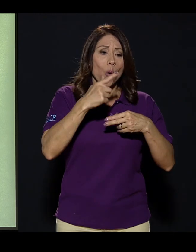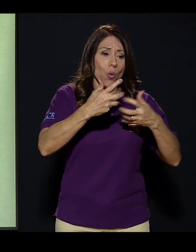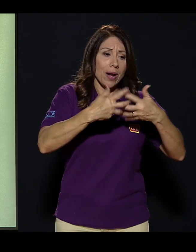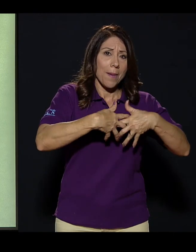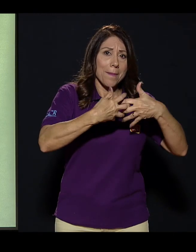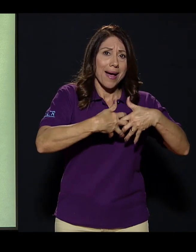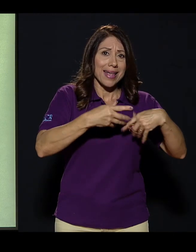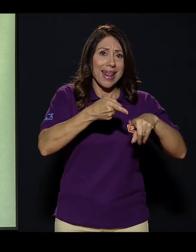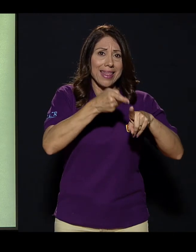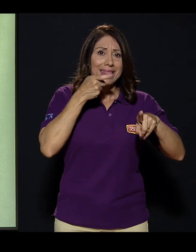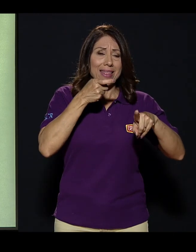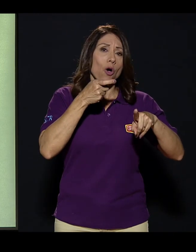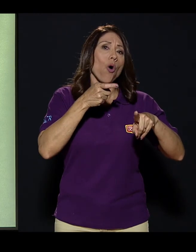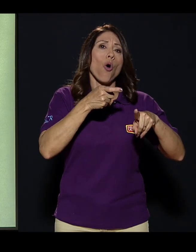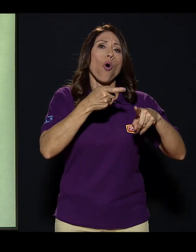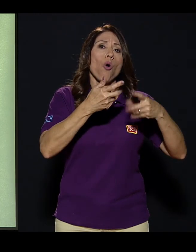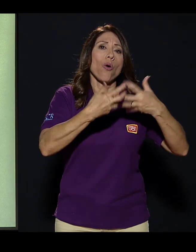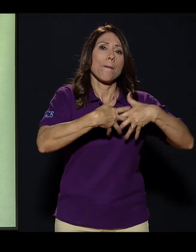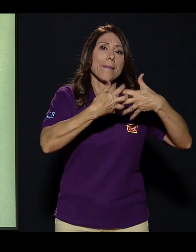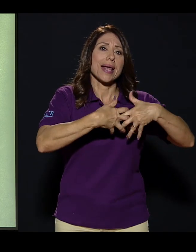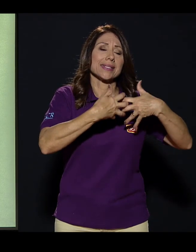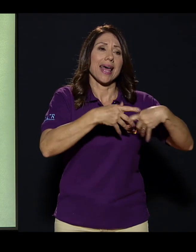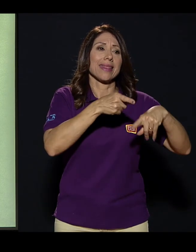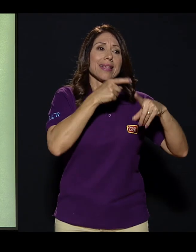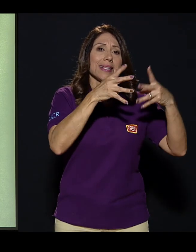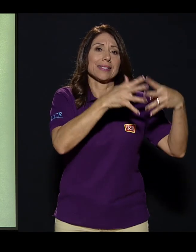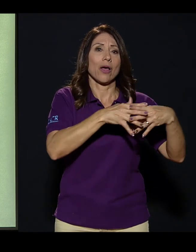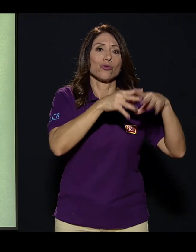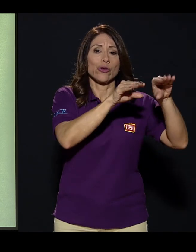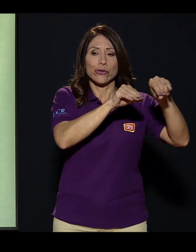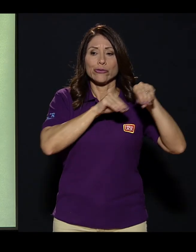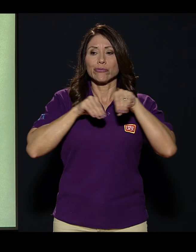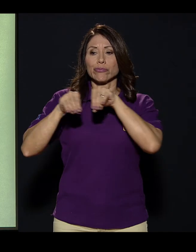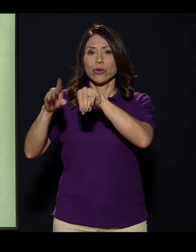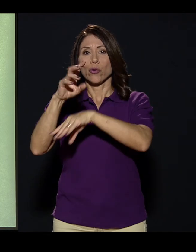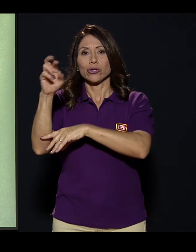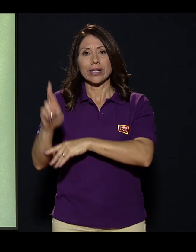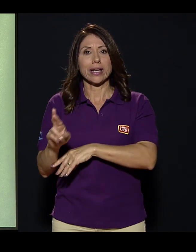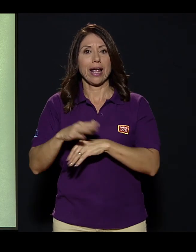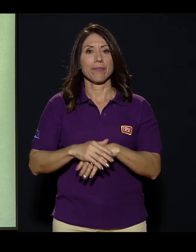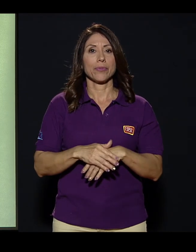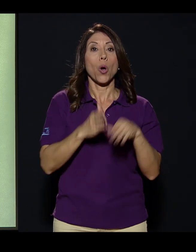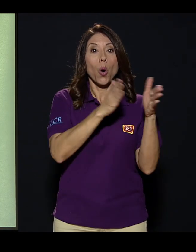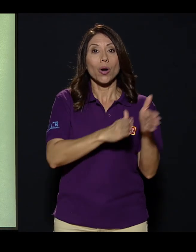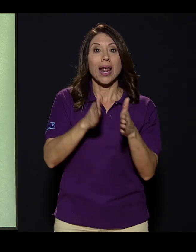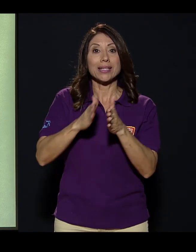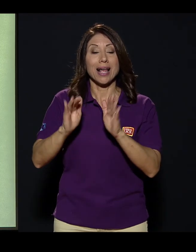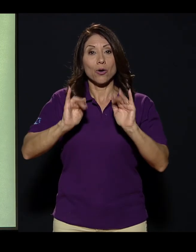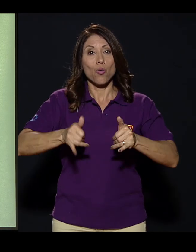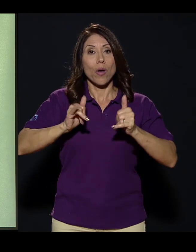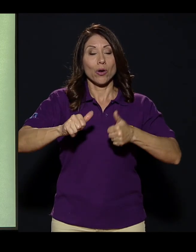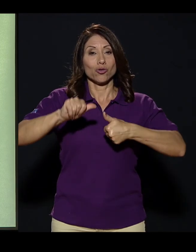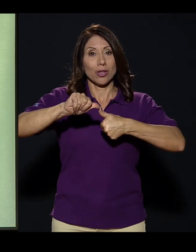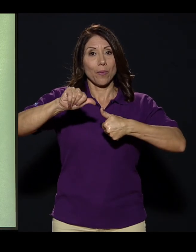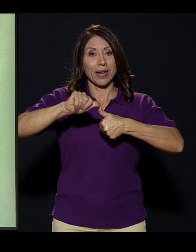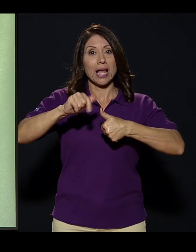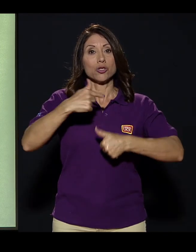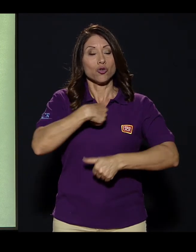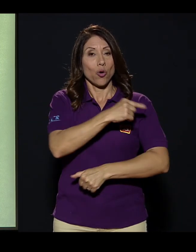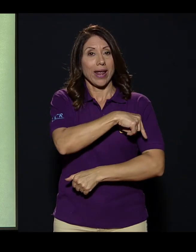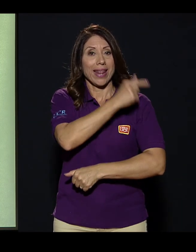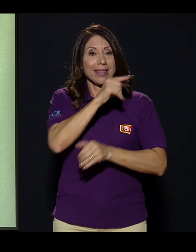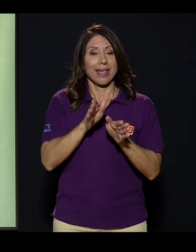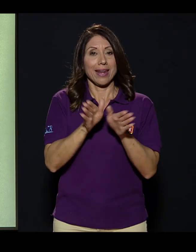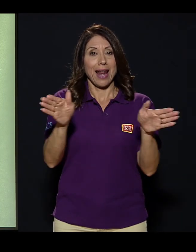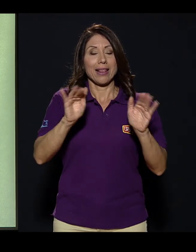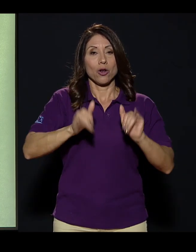el gerente general de los Juegos Centroamericanos San José 2013, hasta hacer un evento pequeñito, un